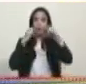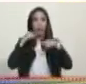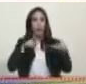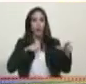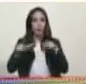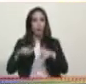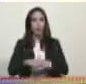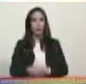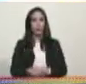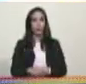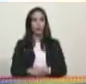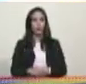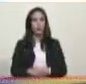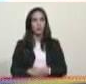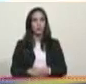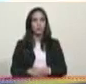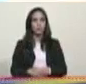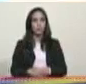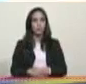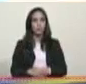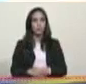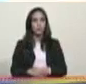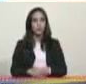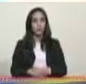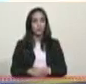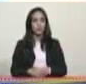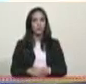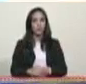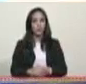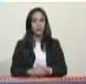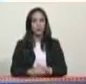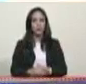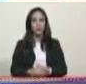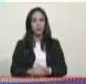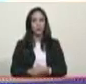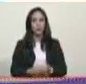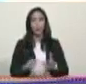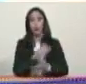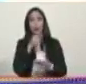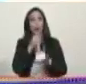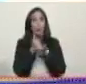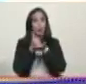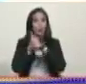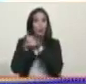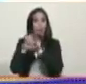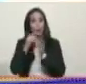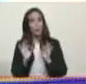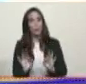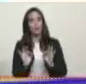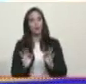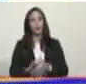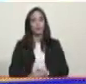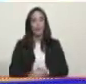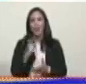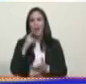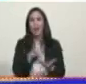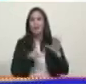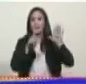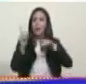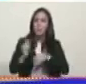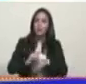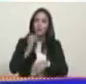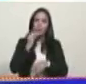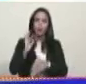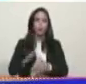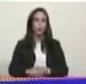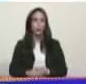el servicio. Eso se llama mantenimiento preventivo. y cada 6 meses le